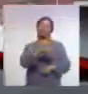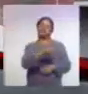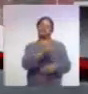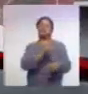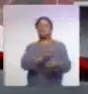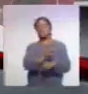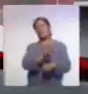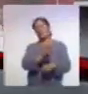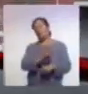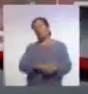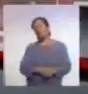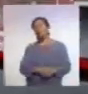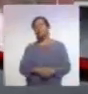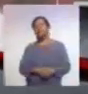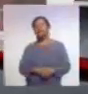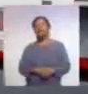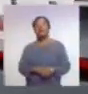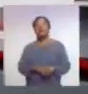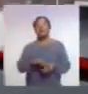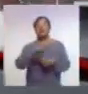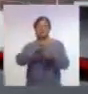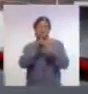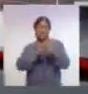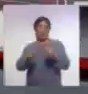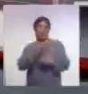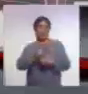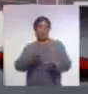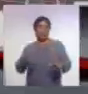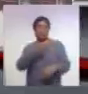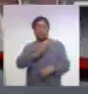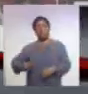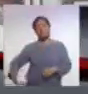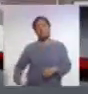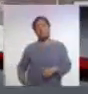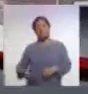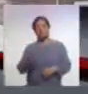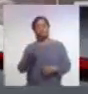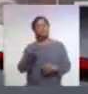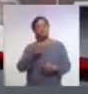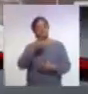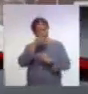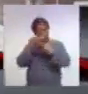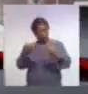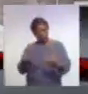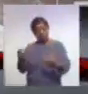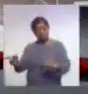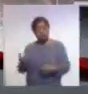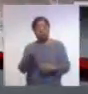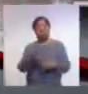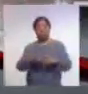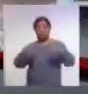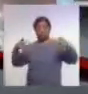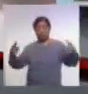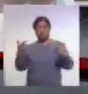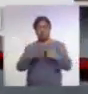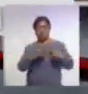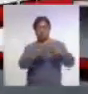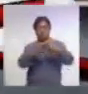En información nacional, el presidente Andrés Manuel López Obrador destaca el crecimiento económico en segundo trimestre de este año.